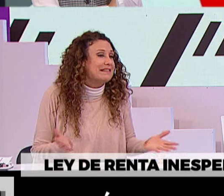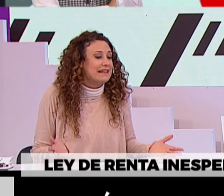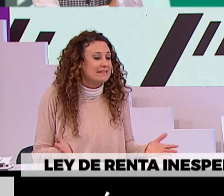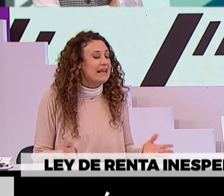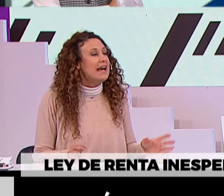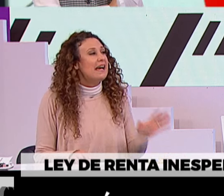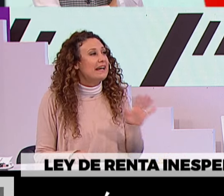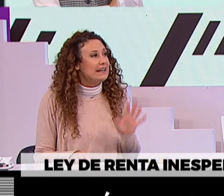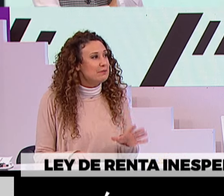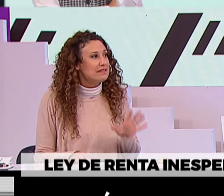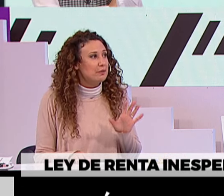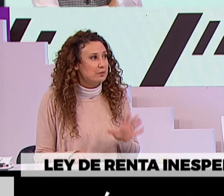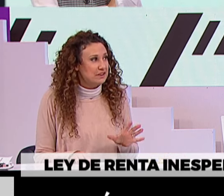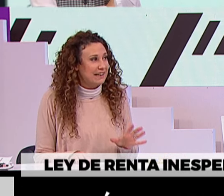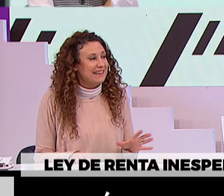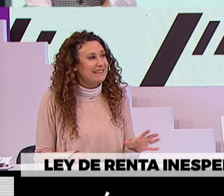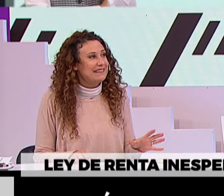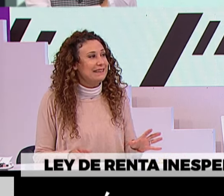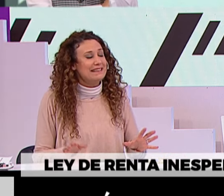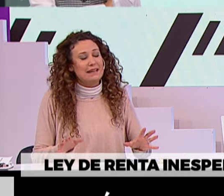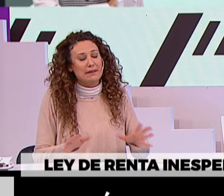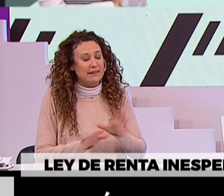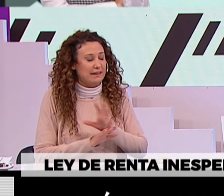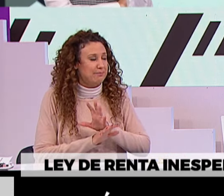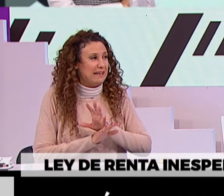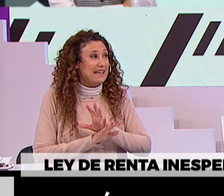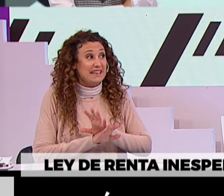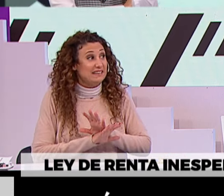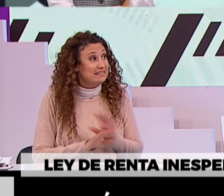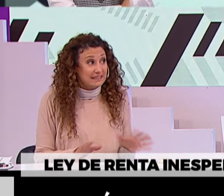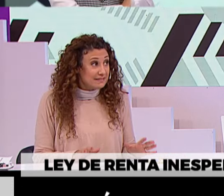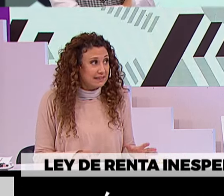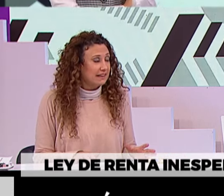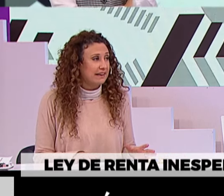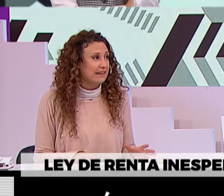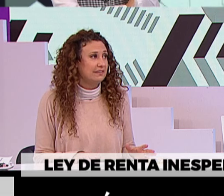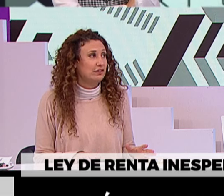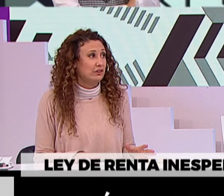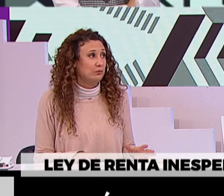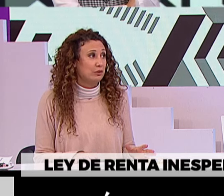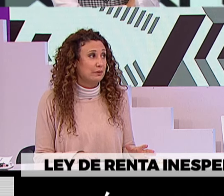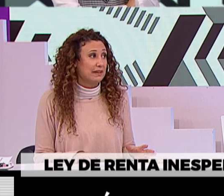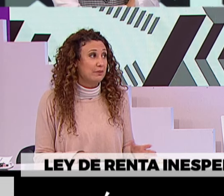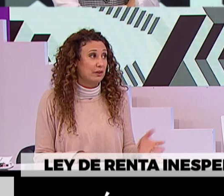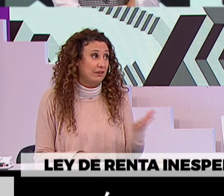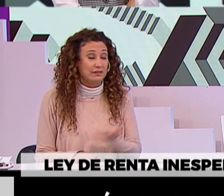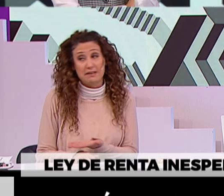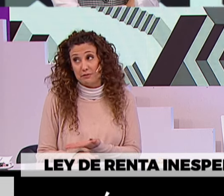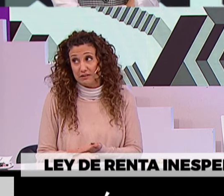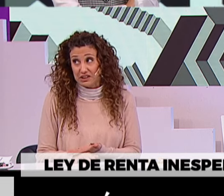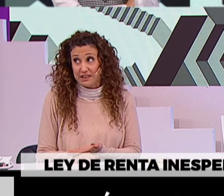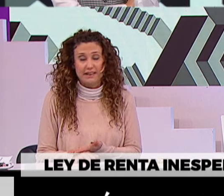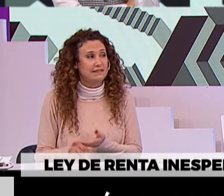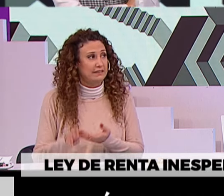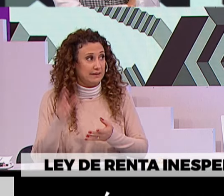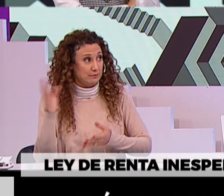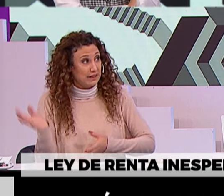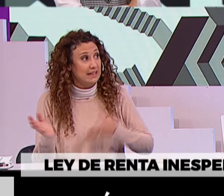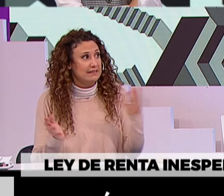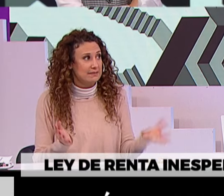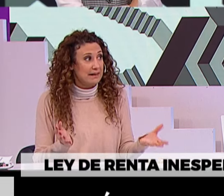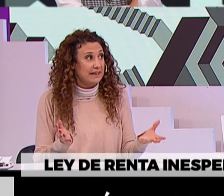me decía es, queremos aprovechar esta pelea intensa que hay adentro de Juntos por el Cambio, que la contábamos ayer, está